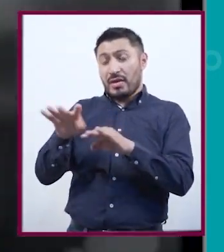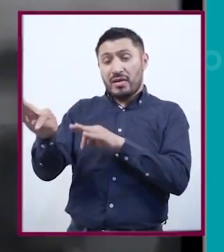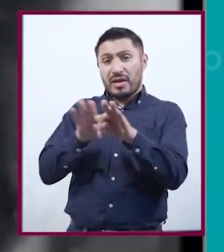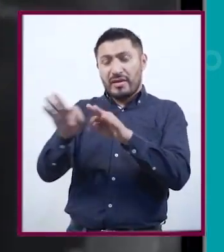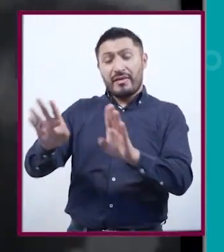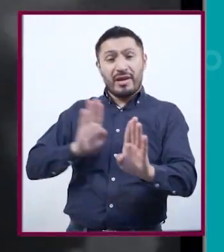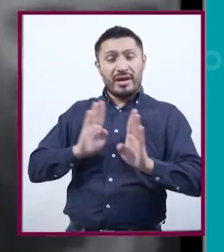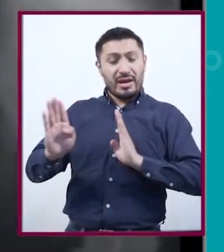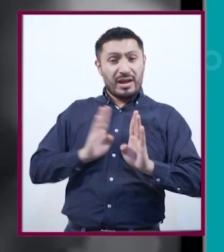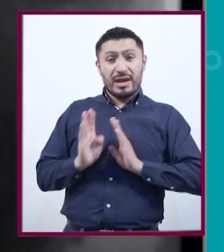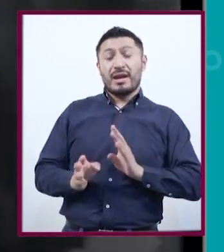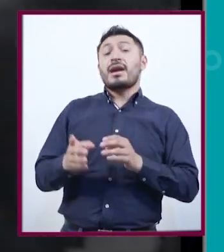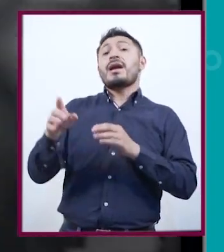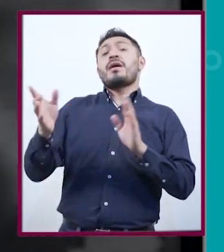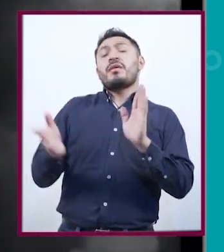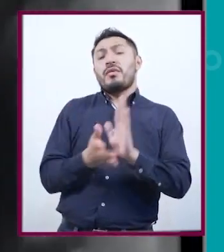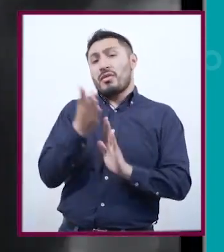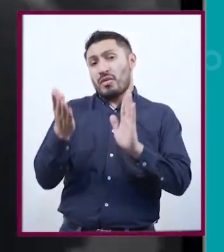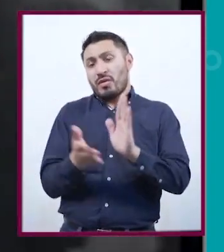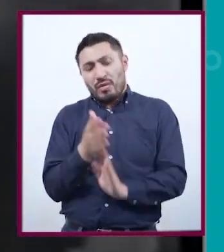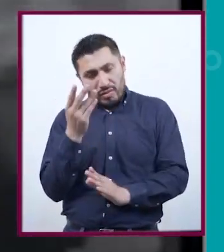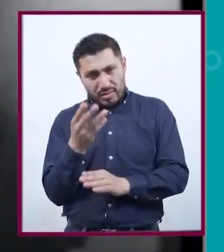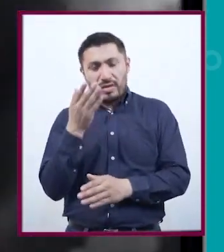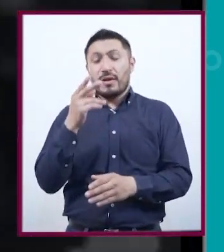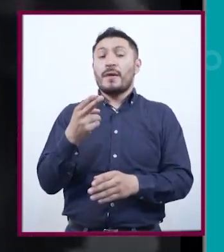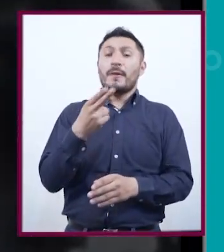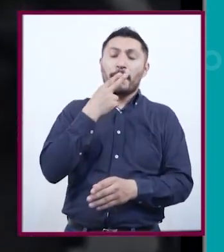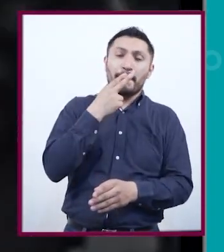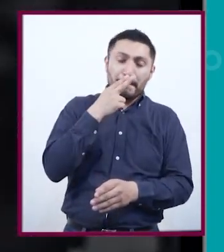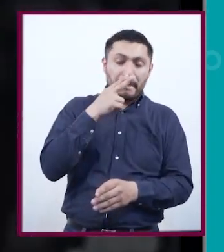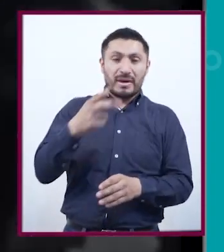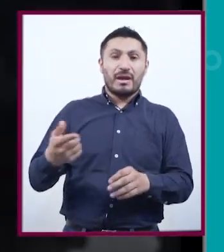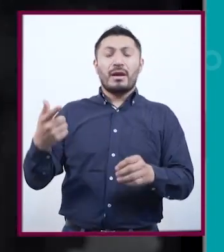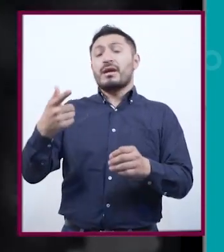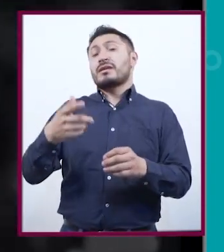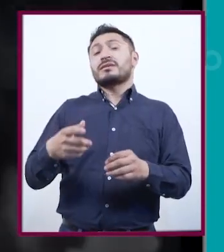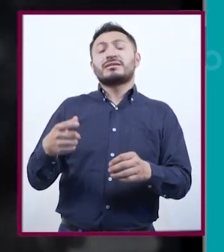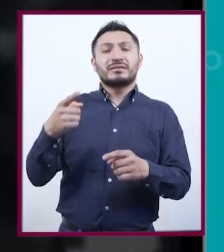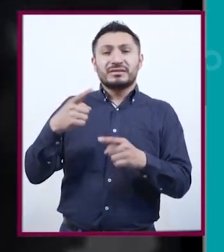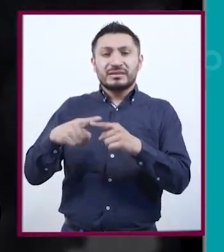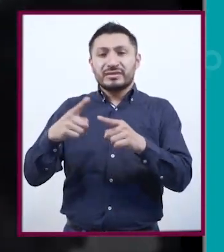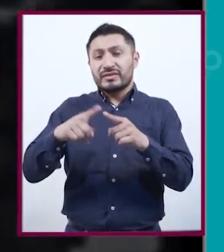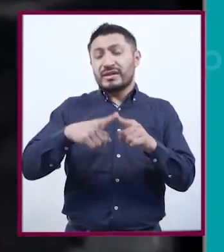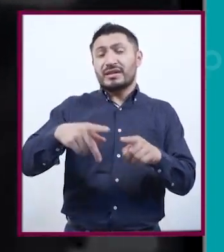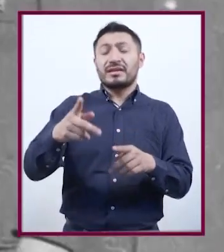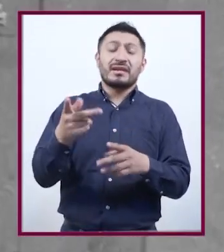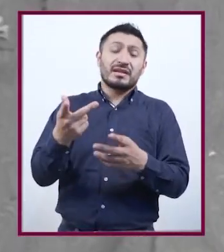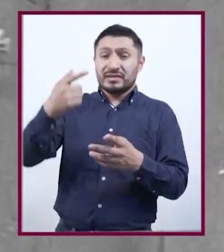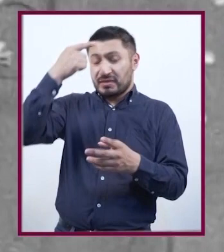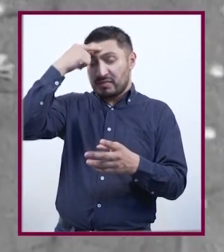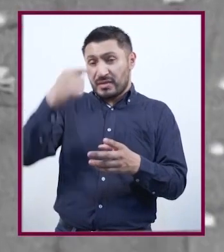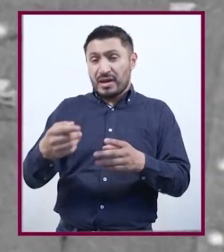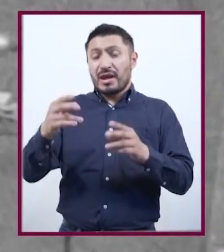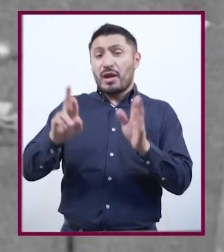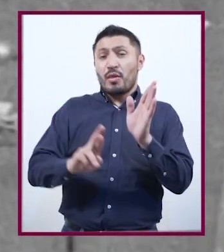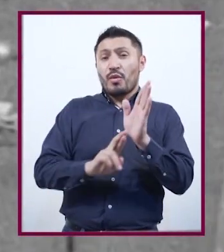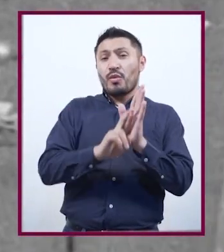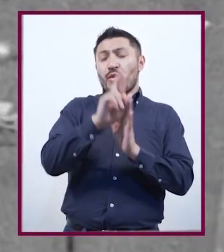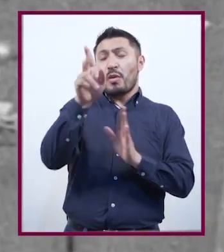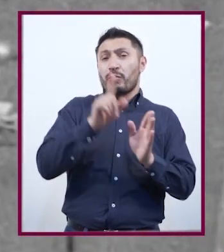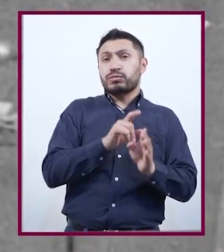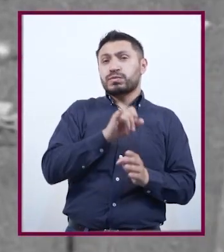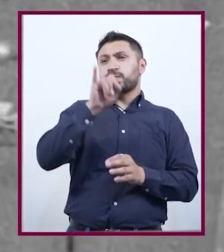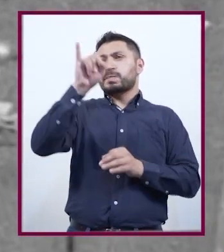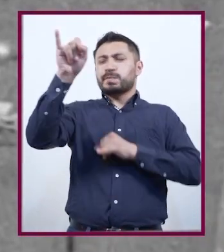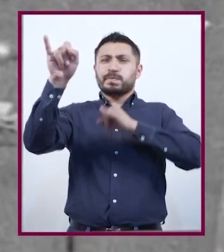de Armamento del Ejército para trabajar en el desarrollo y utilización de combustibles sólidos que hicieran desplazar